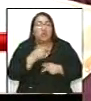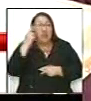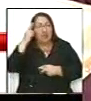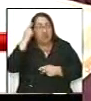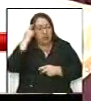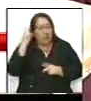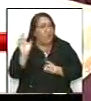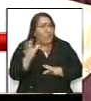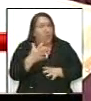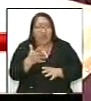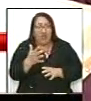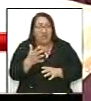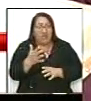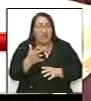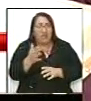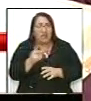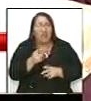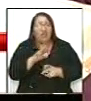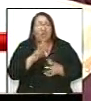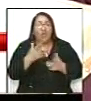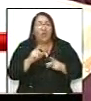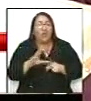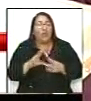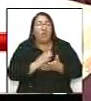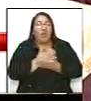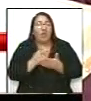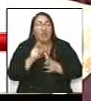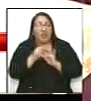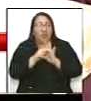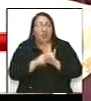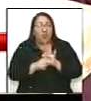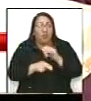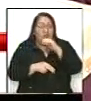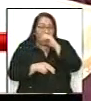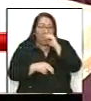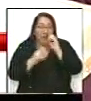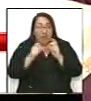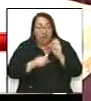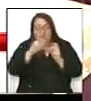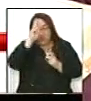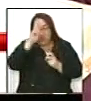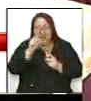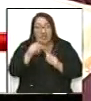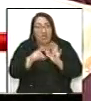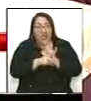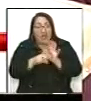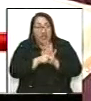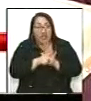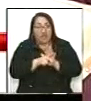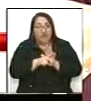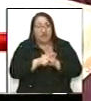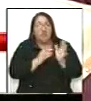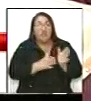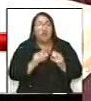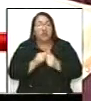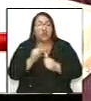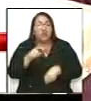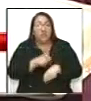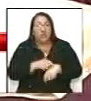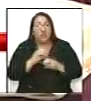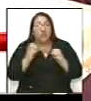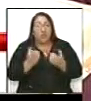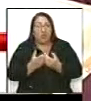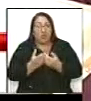no existe, y como no existe en la normatividad peruana, esa ley planteada en su momento por el